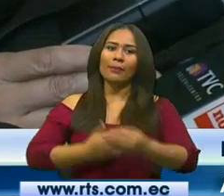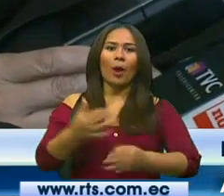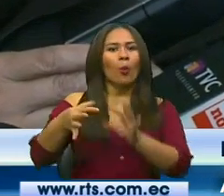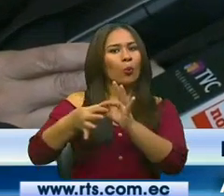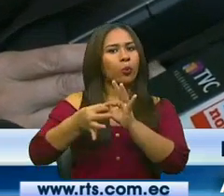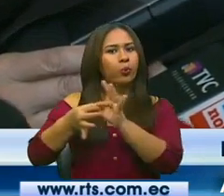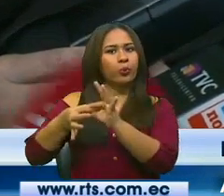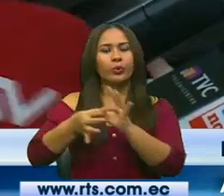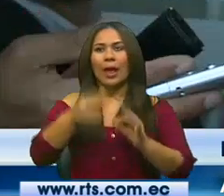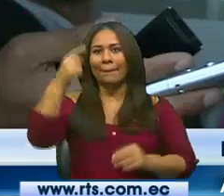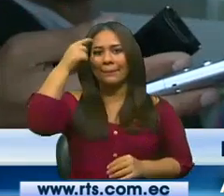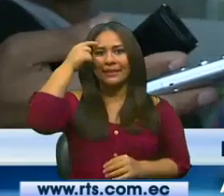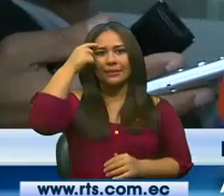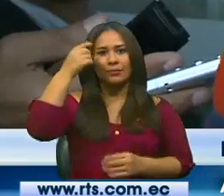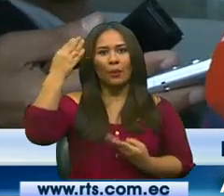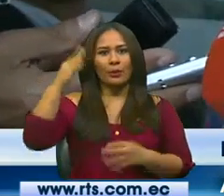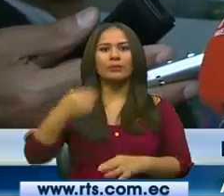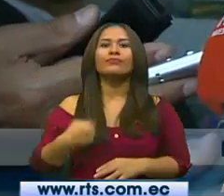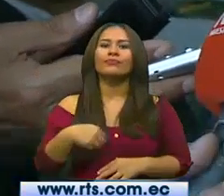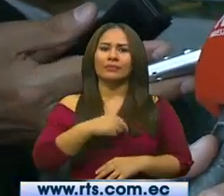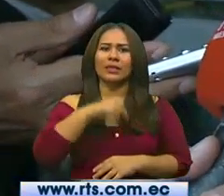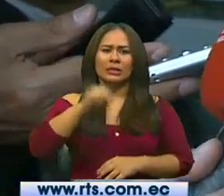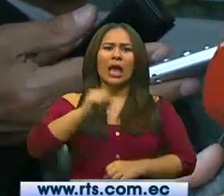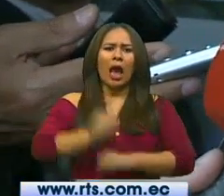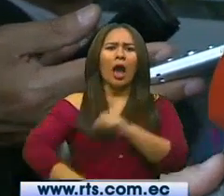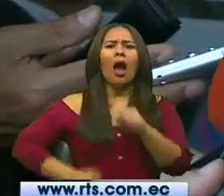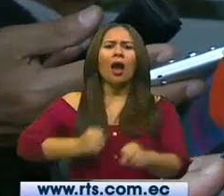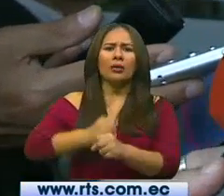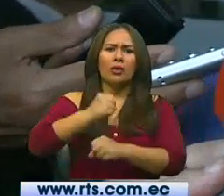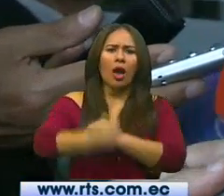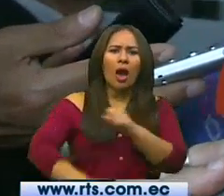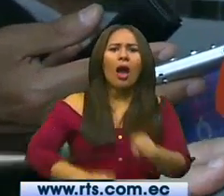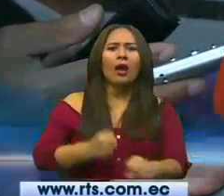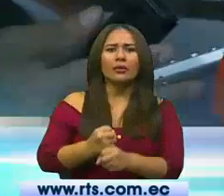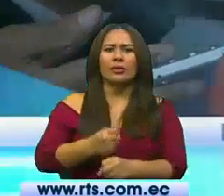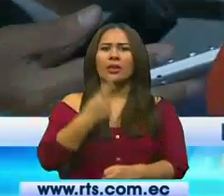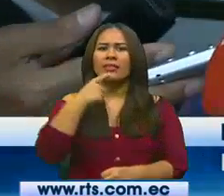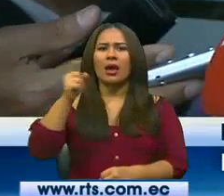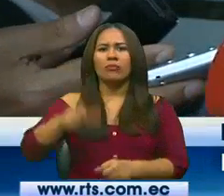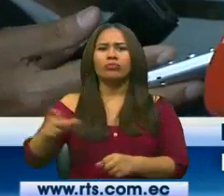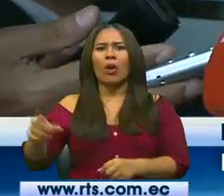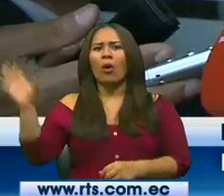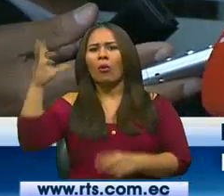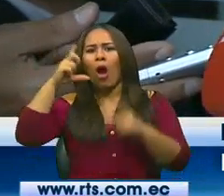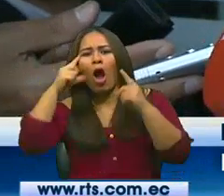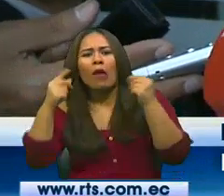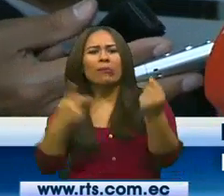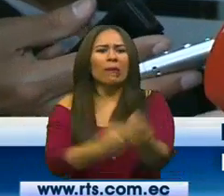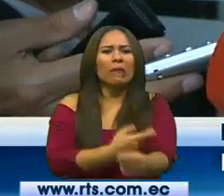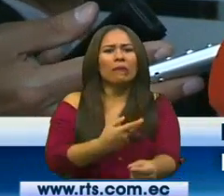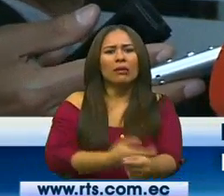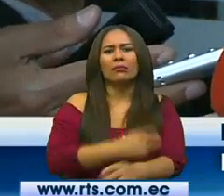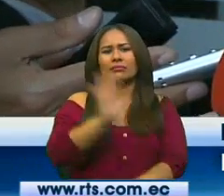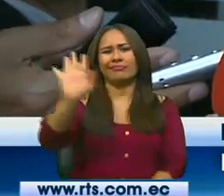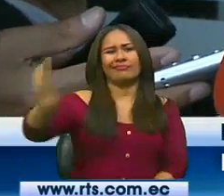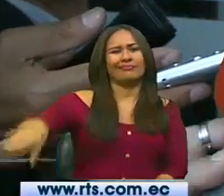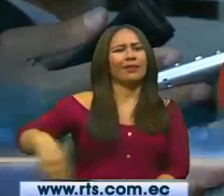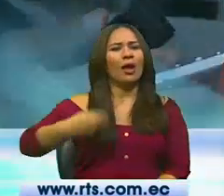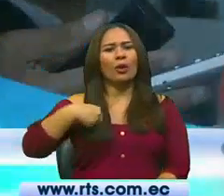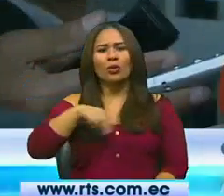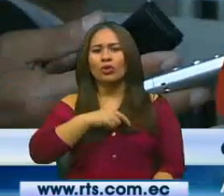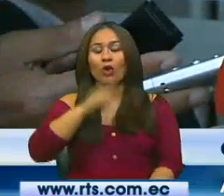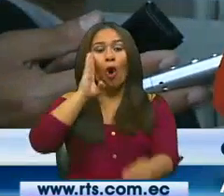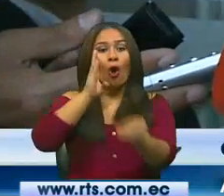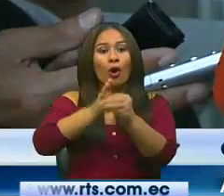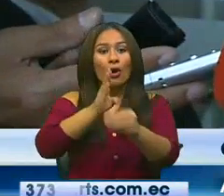con coherencia política. ¿Ah? Hemos pasado años escuchando que los alzamanos, que los borregos, que no sé cuándo. Nuestro objetivo va a seguir siendo